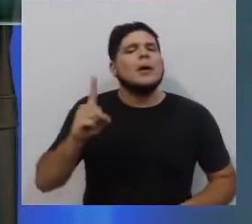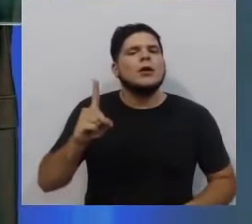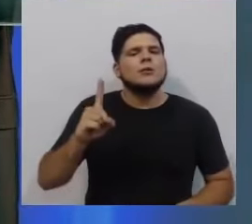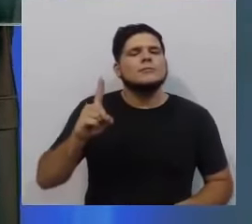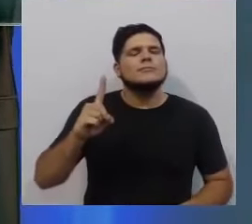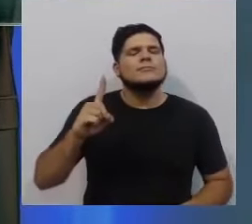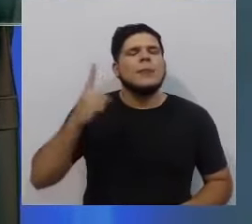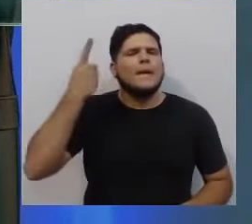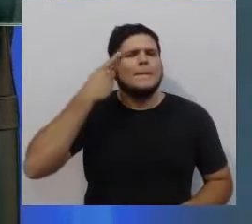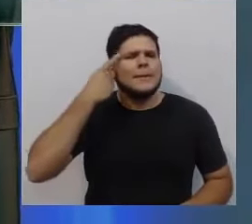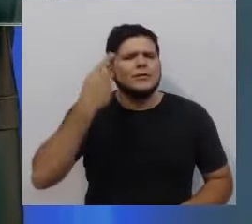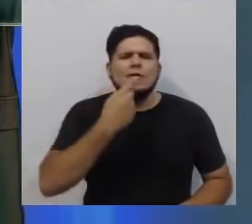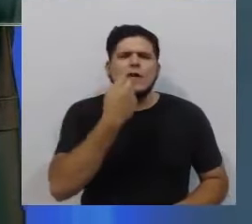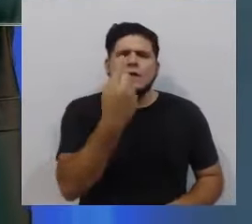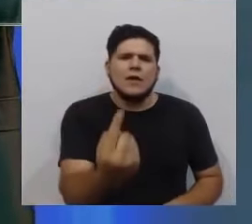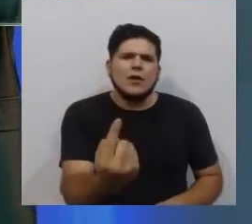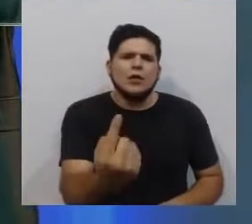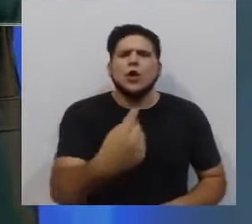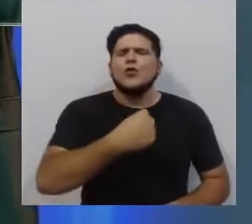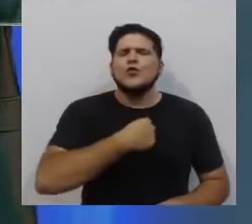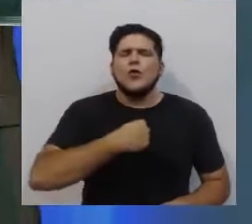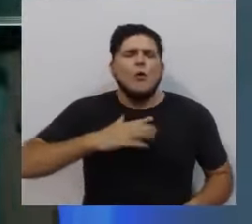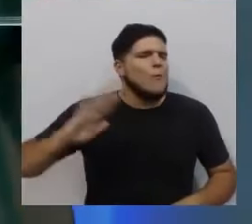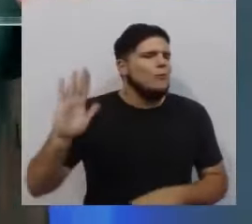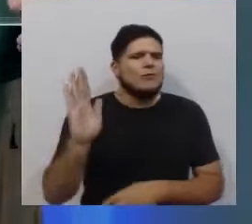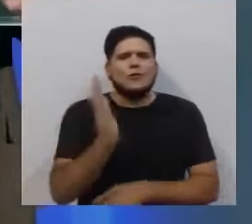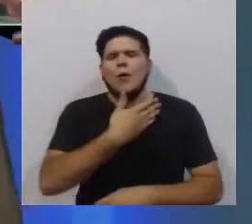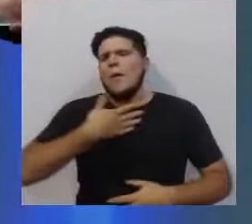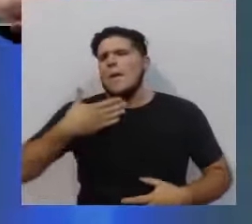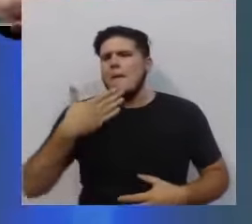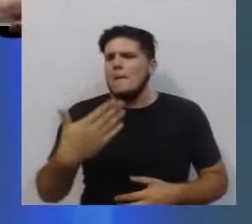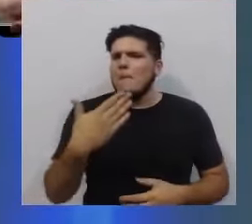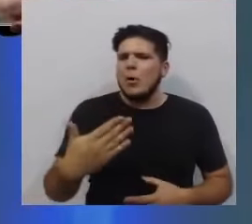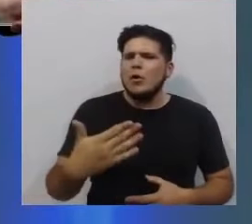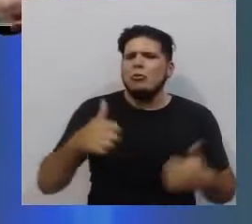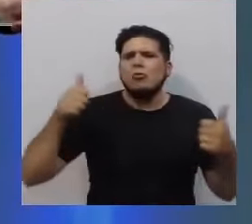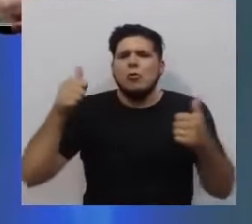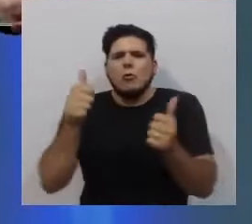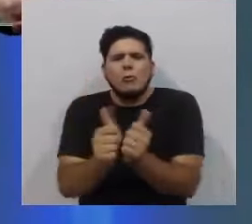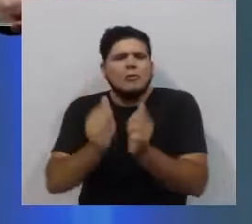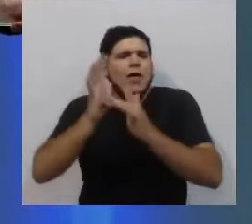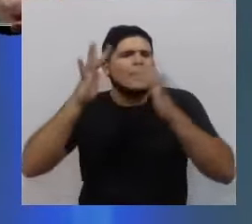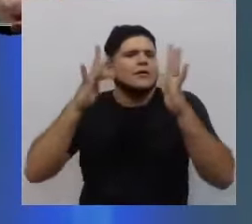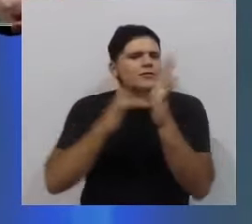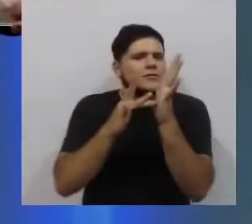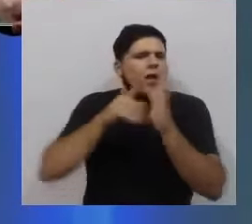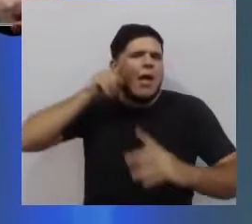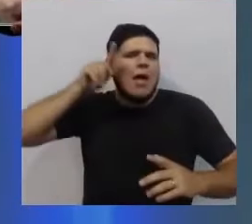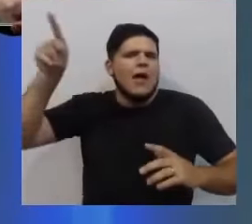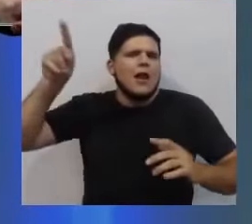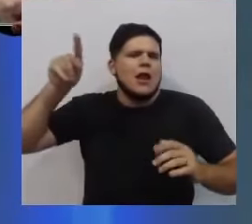fortalece todo lo puedo en cristo que me fortalece explica pablo